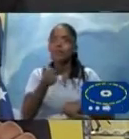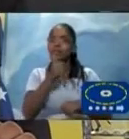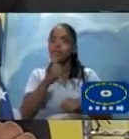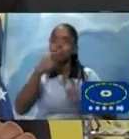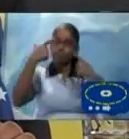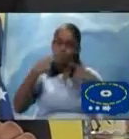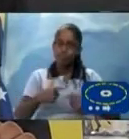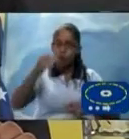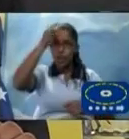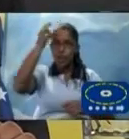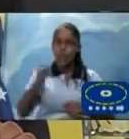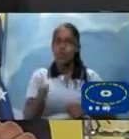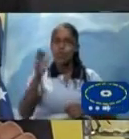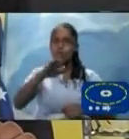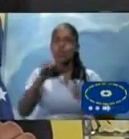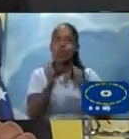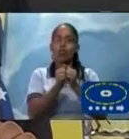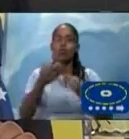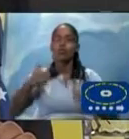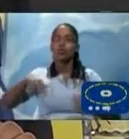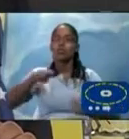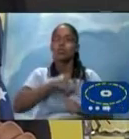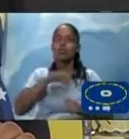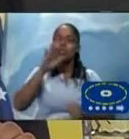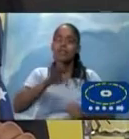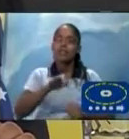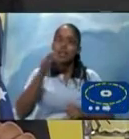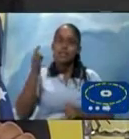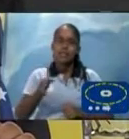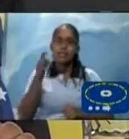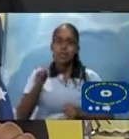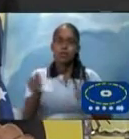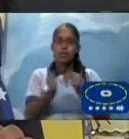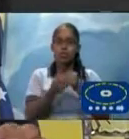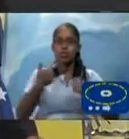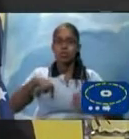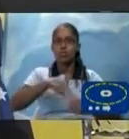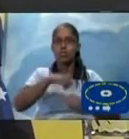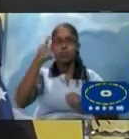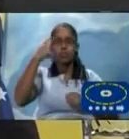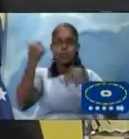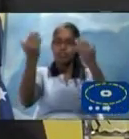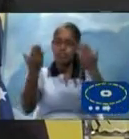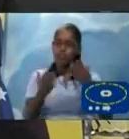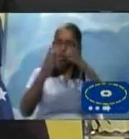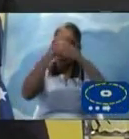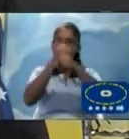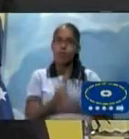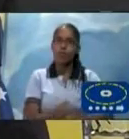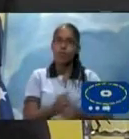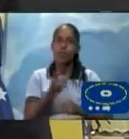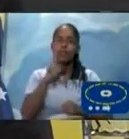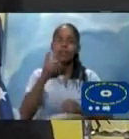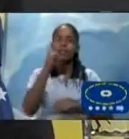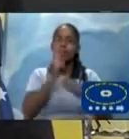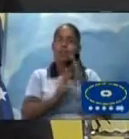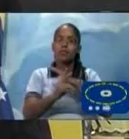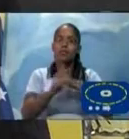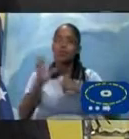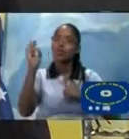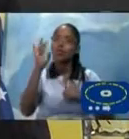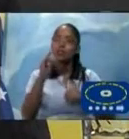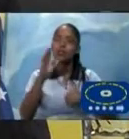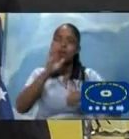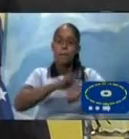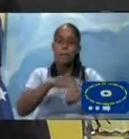creído, Él está con nosotros y está siempre con nosotros para darnos confianza. Dice el versículo 7, porque